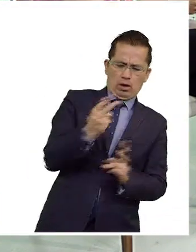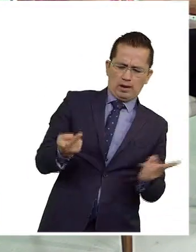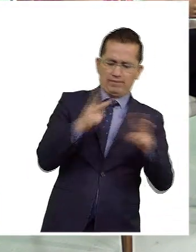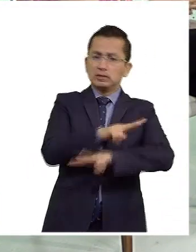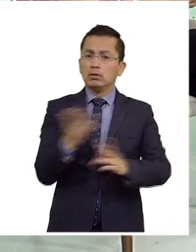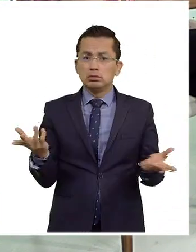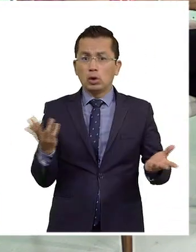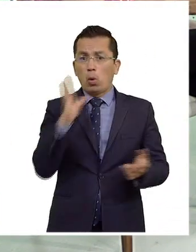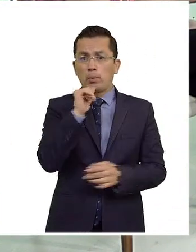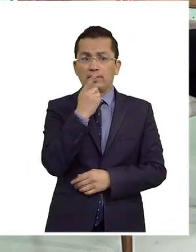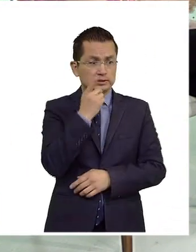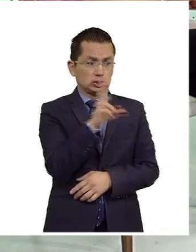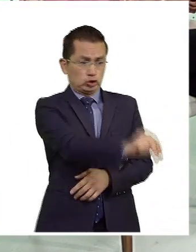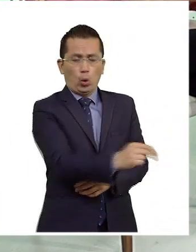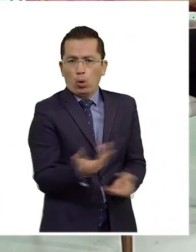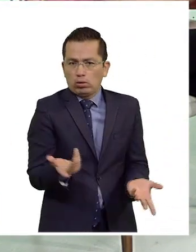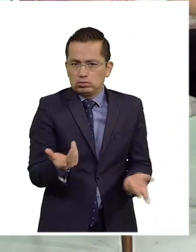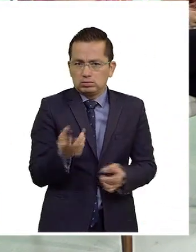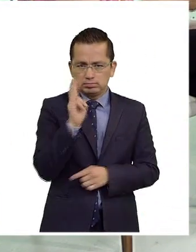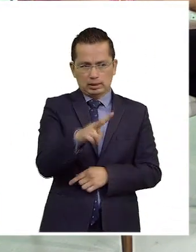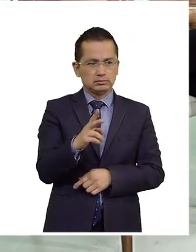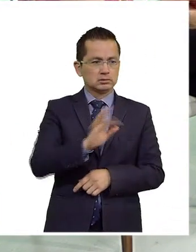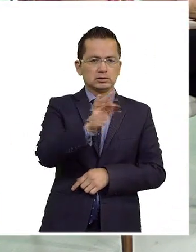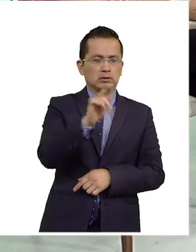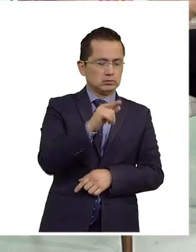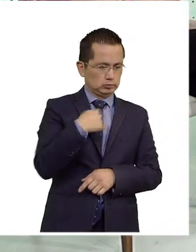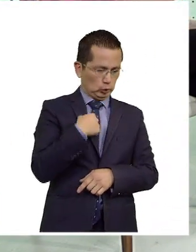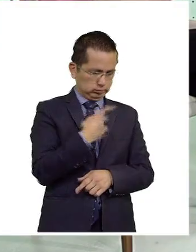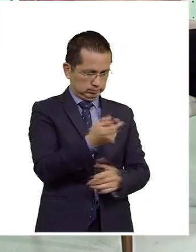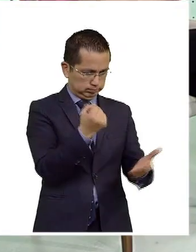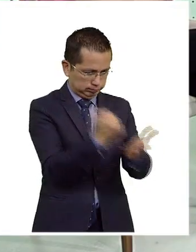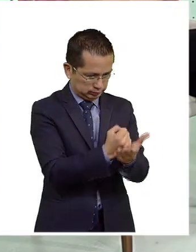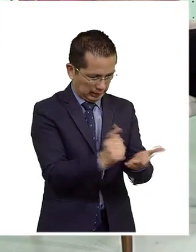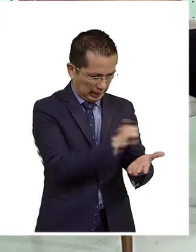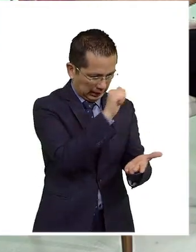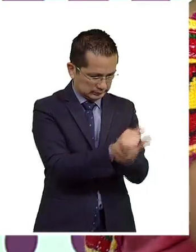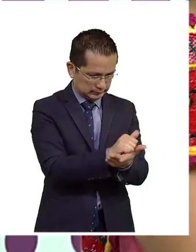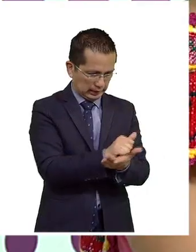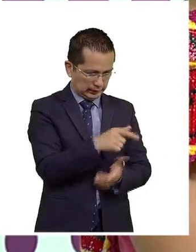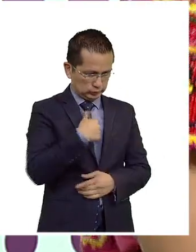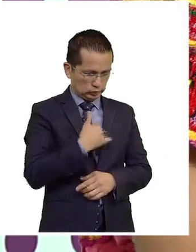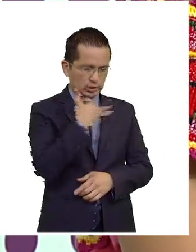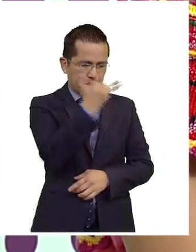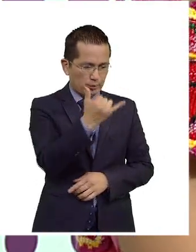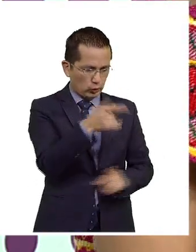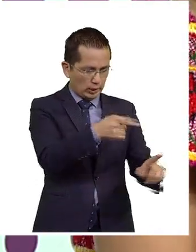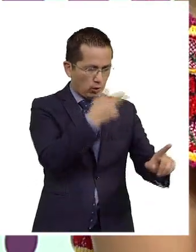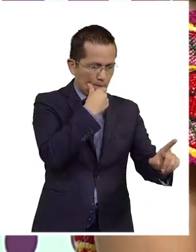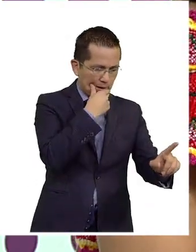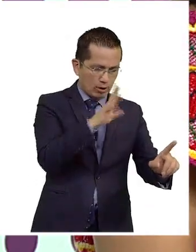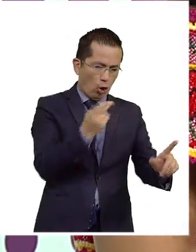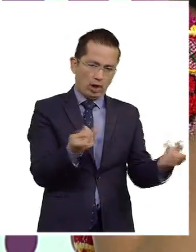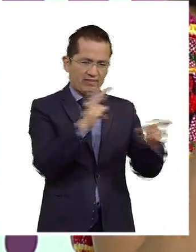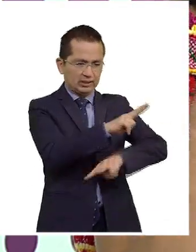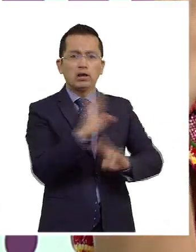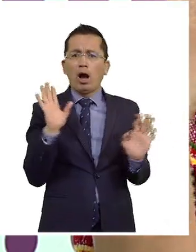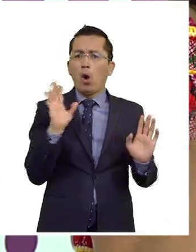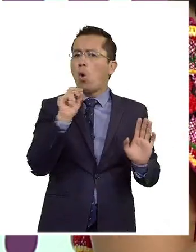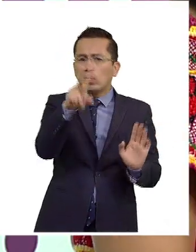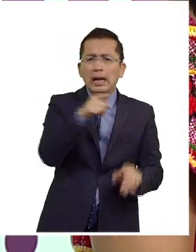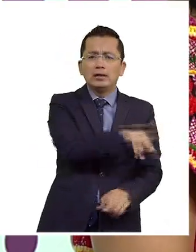este género, Claro. pues pago 70 pesos por un acta de nacimiento, modifiquémosle eso y listo, ¿no? Claro. Pero